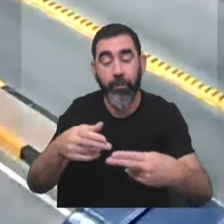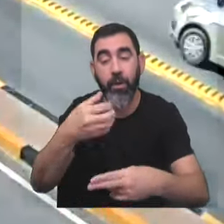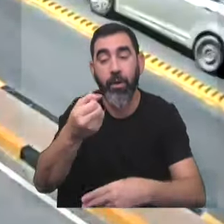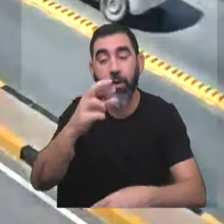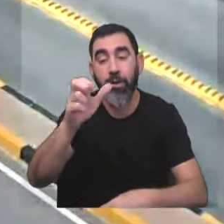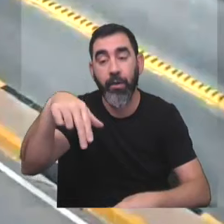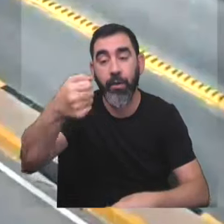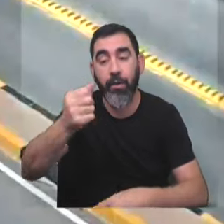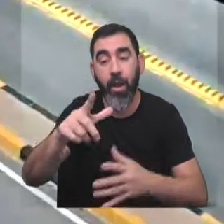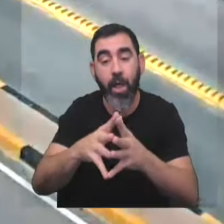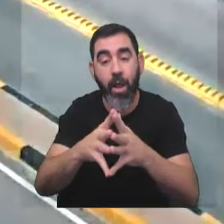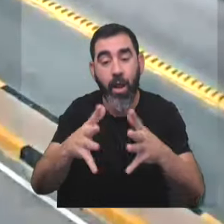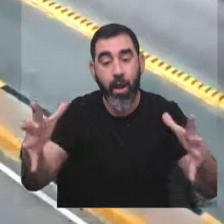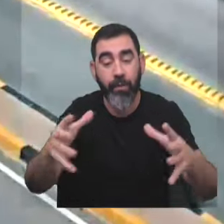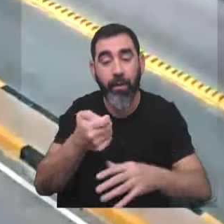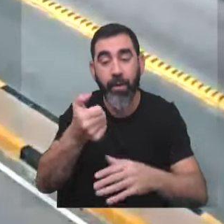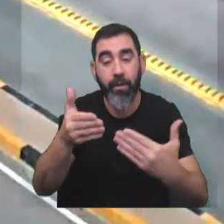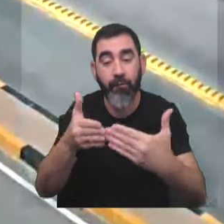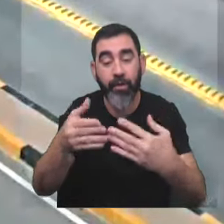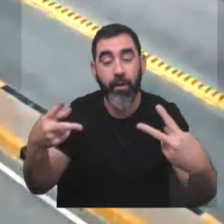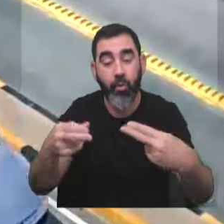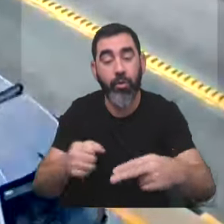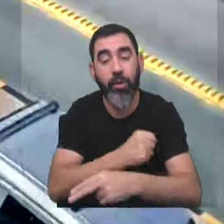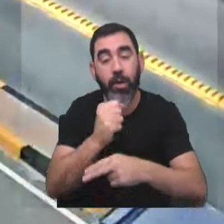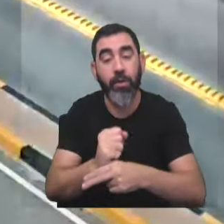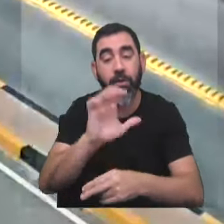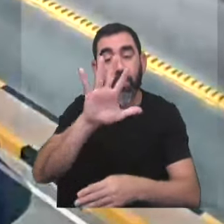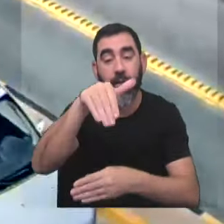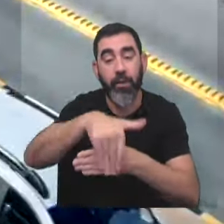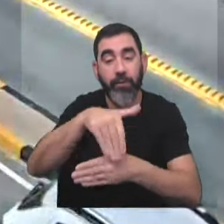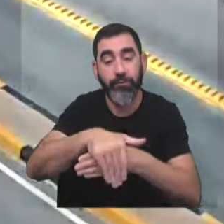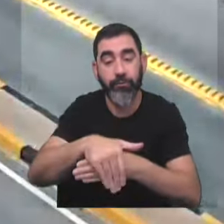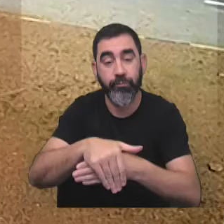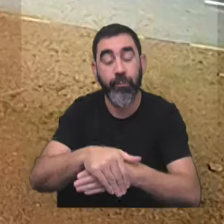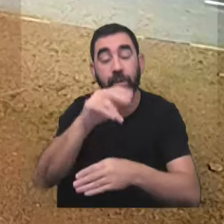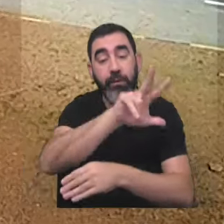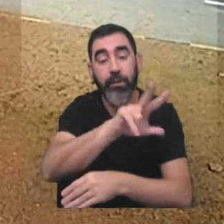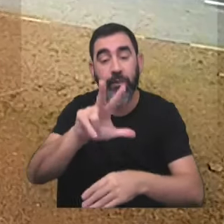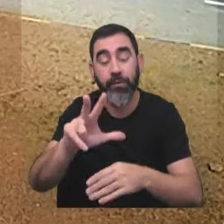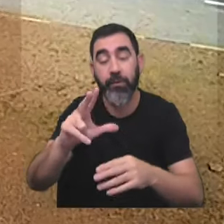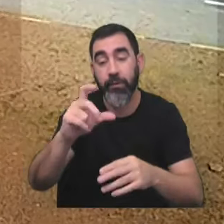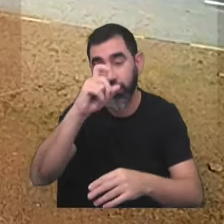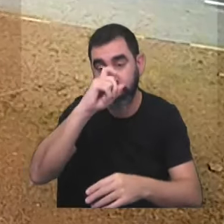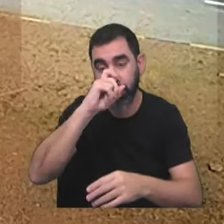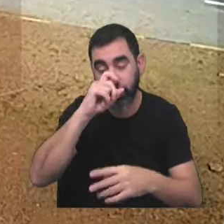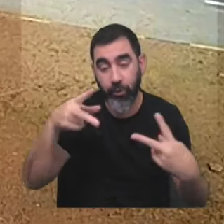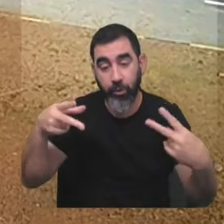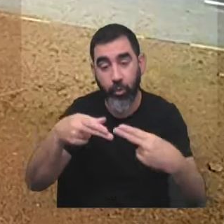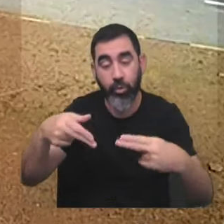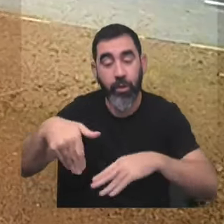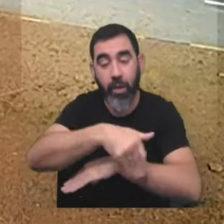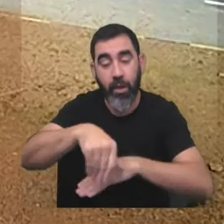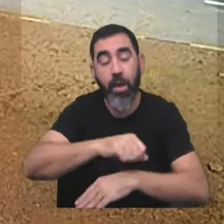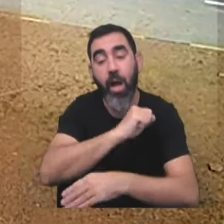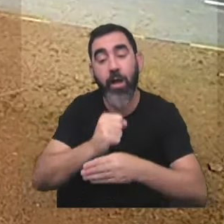entre bransen y Rivera hay hormigonado hasta las 5 de la tarde oen 33 entre reconquista y Buenos Aires hay carga y descarga hasta las